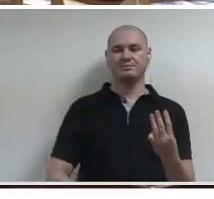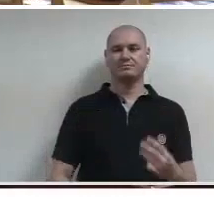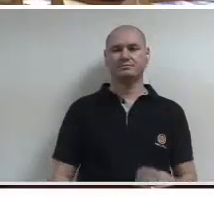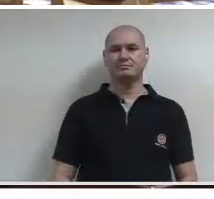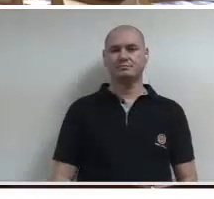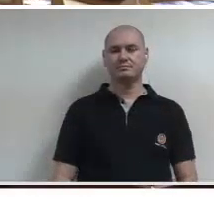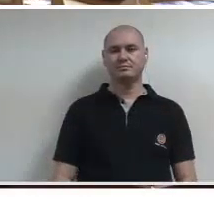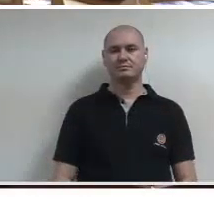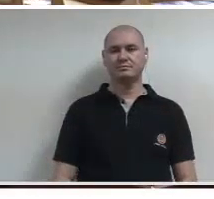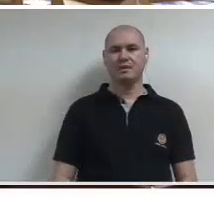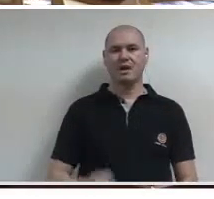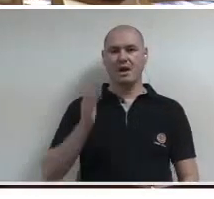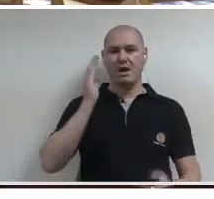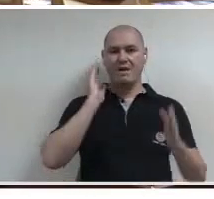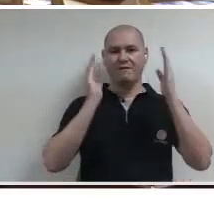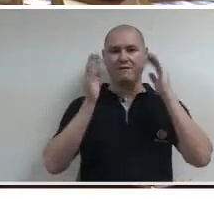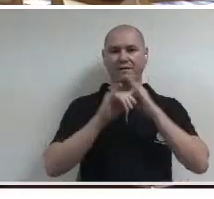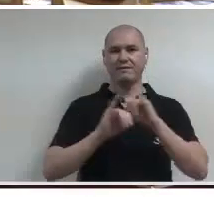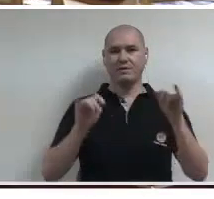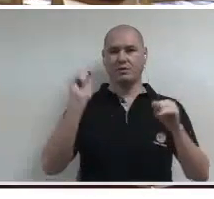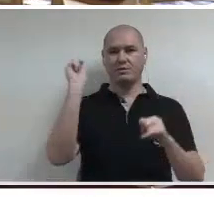Angélica María Velázquez Gómez,